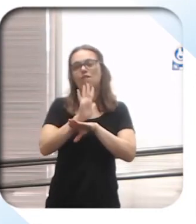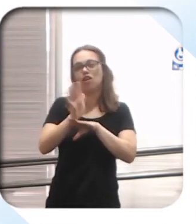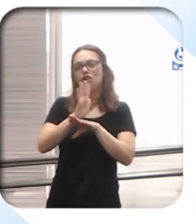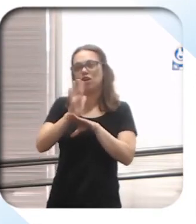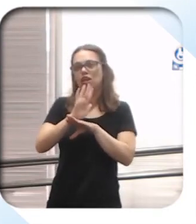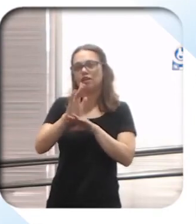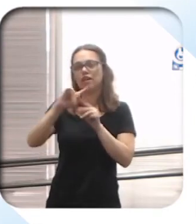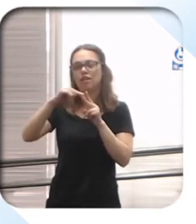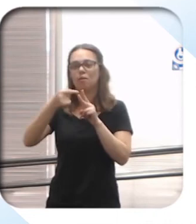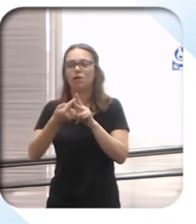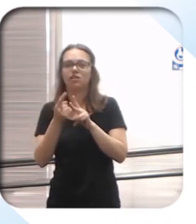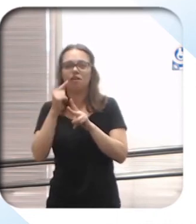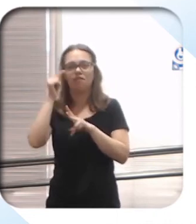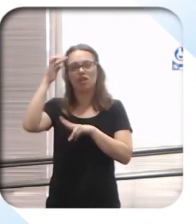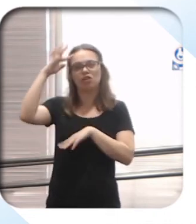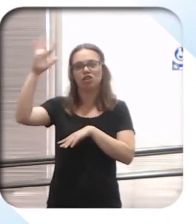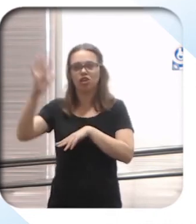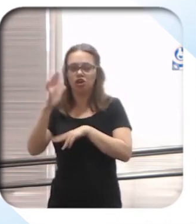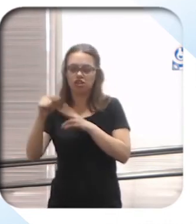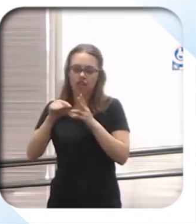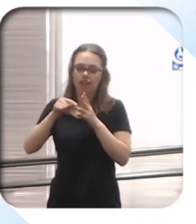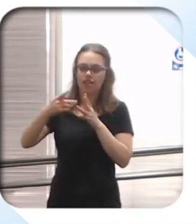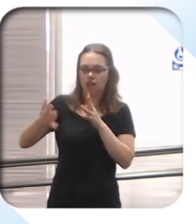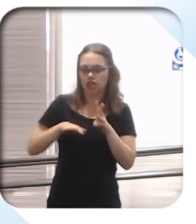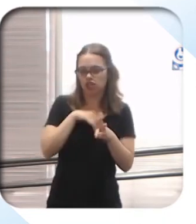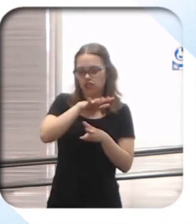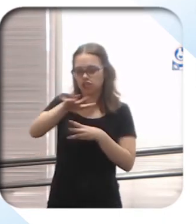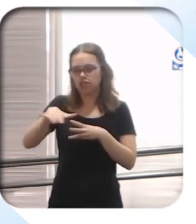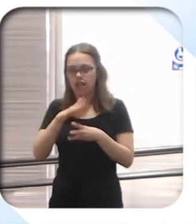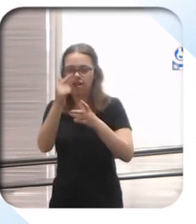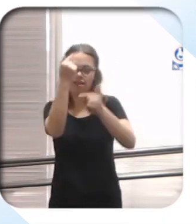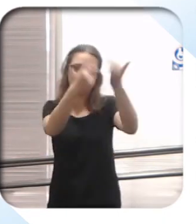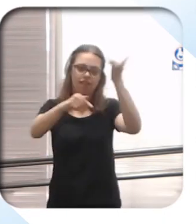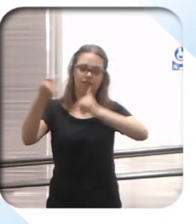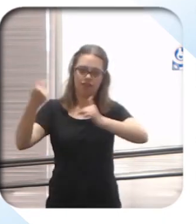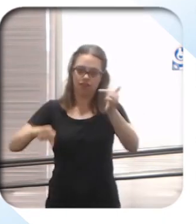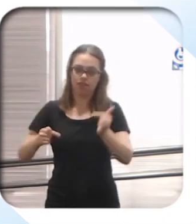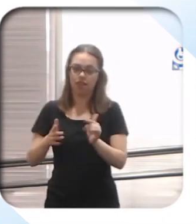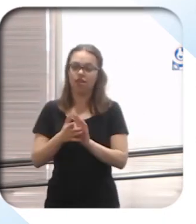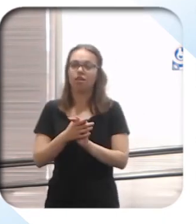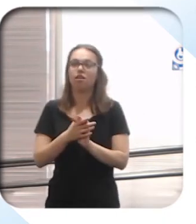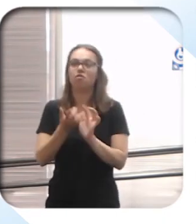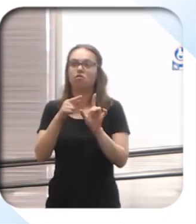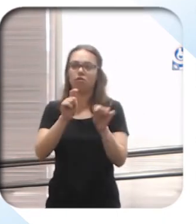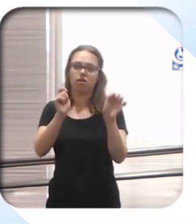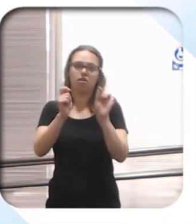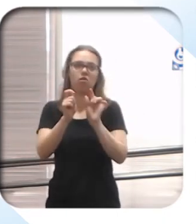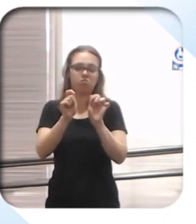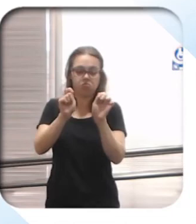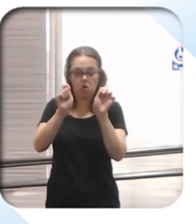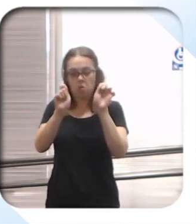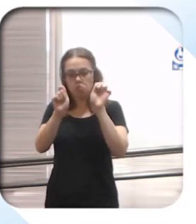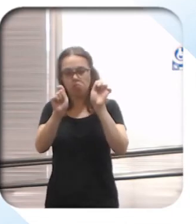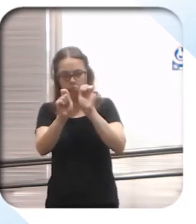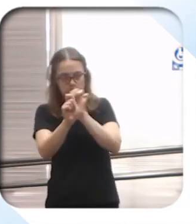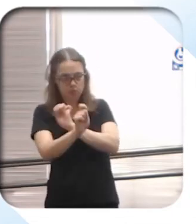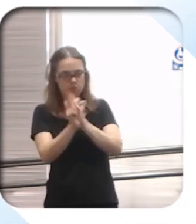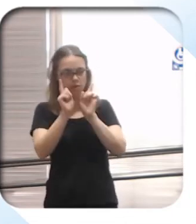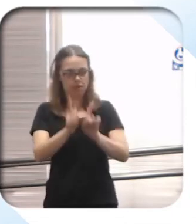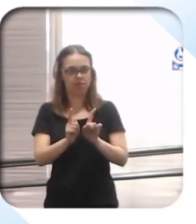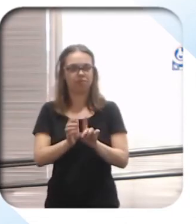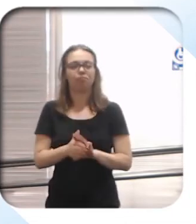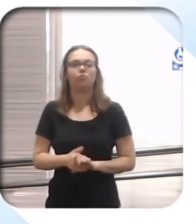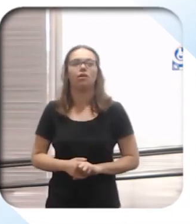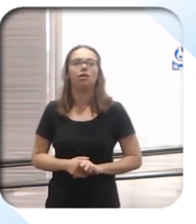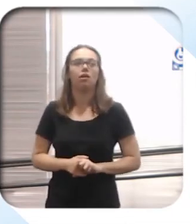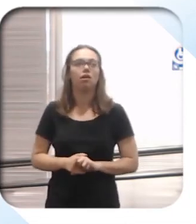después biopsicosocial y después social y ahora hasta el de diversidad funcional, se fueran adaptando.